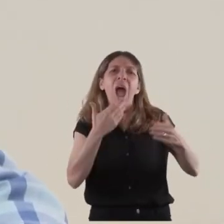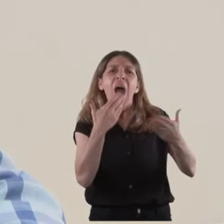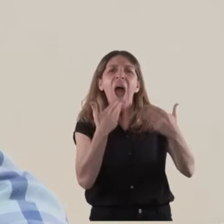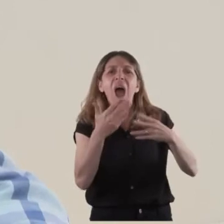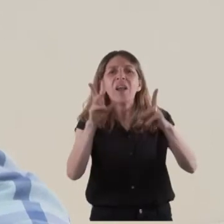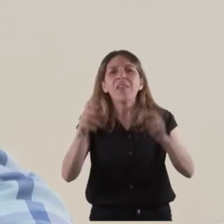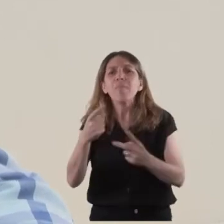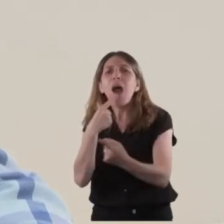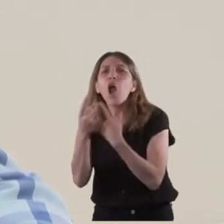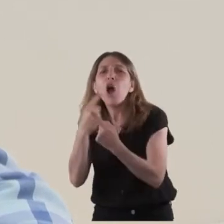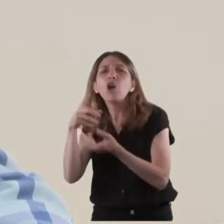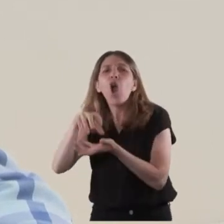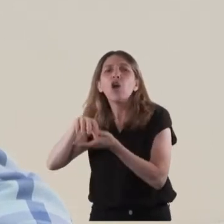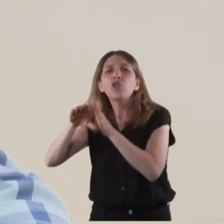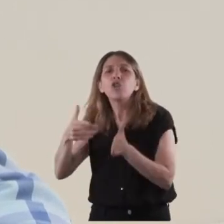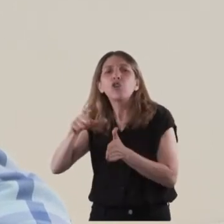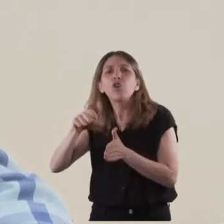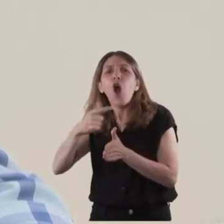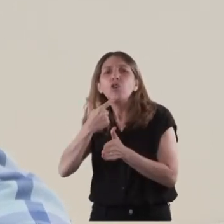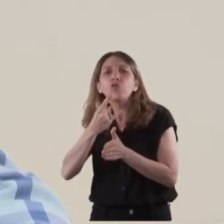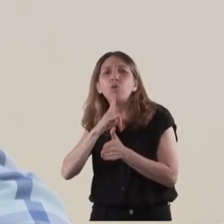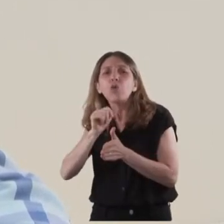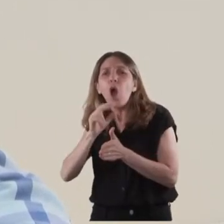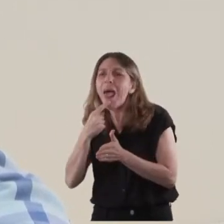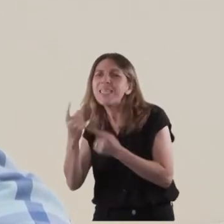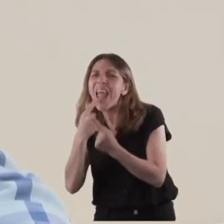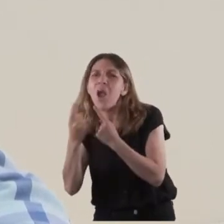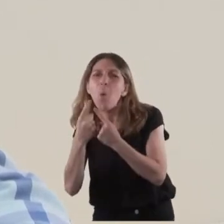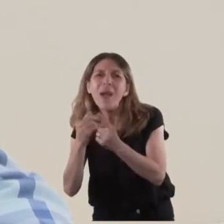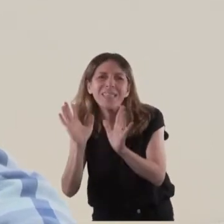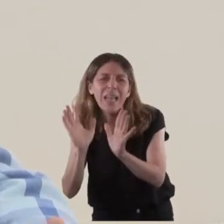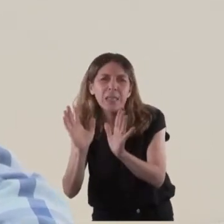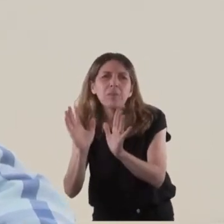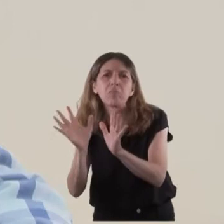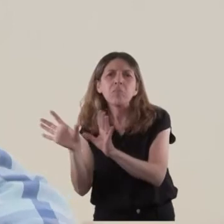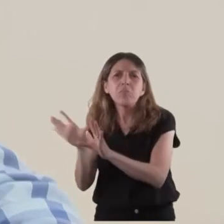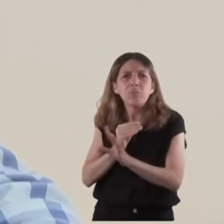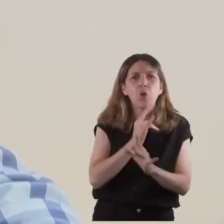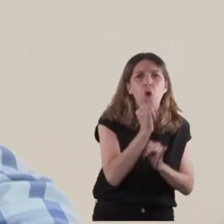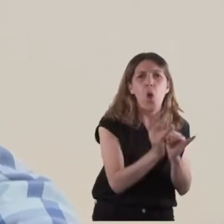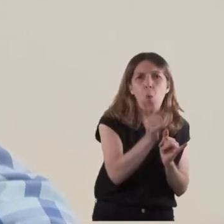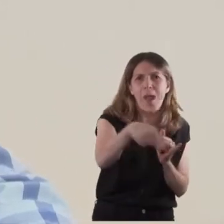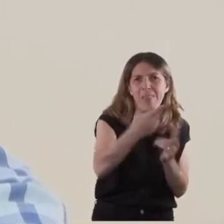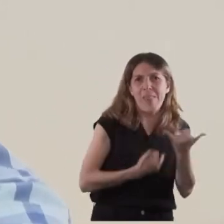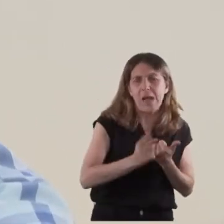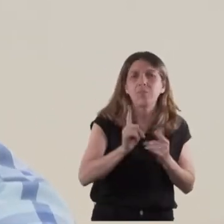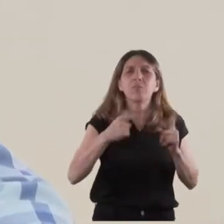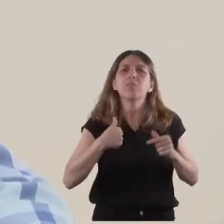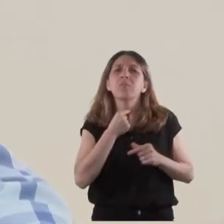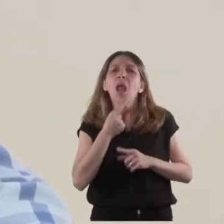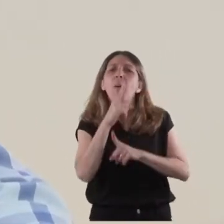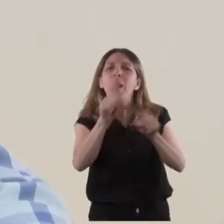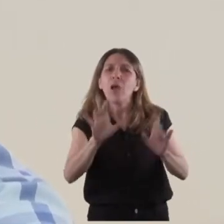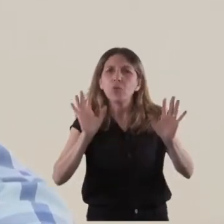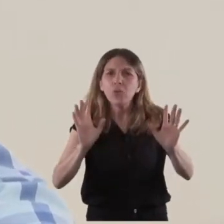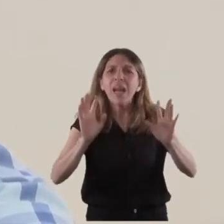realizan las consultoras no obstante esto quería consultarle para darle un marco a la pregunta que le quiero hacer hacer un